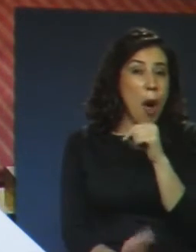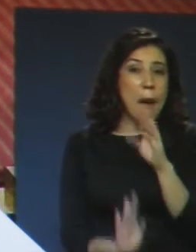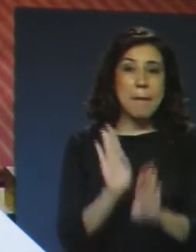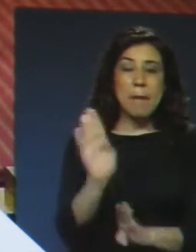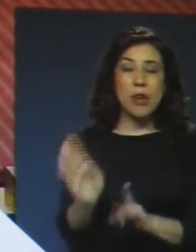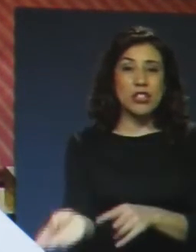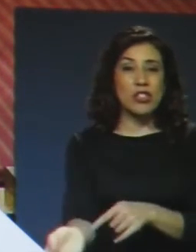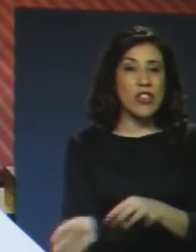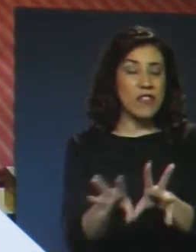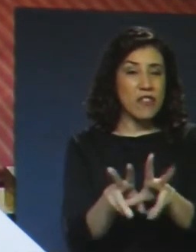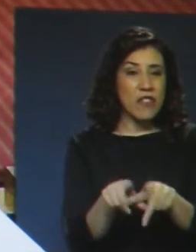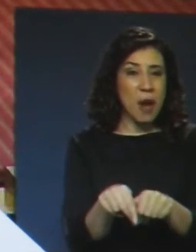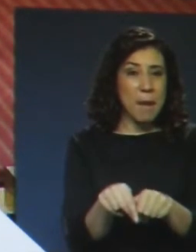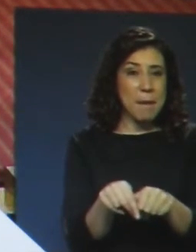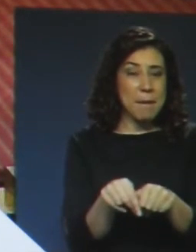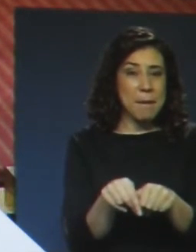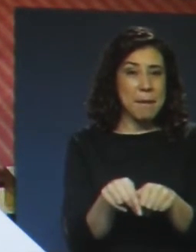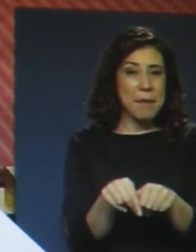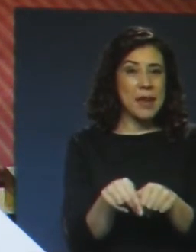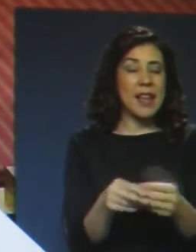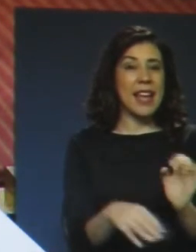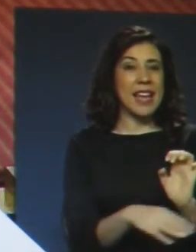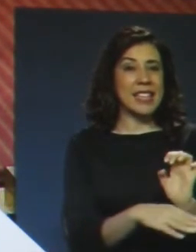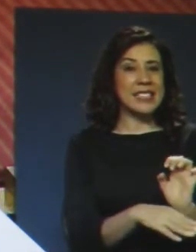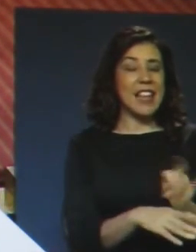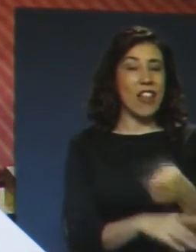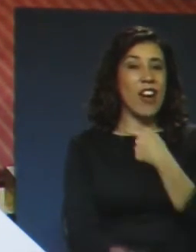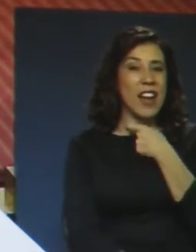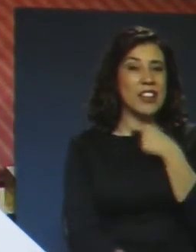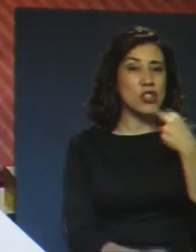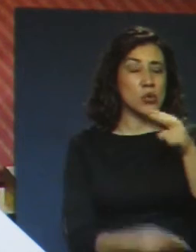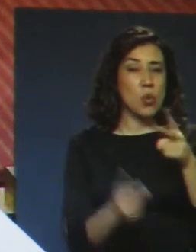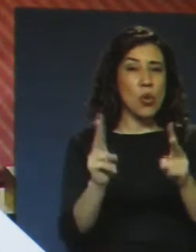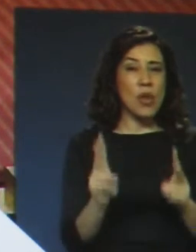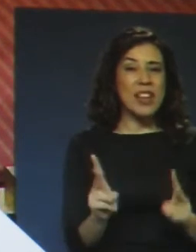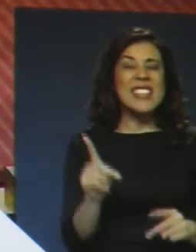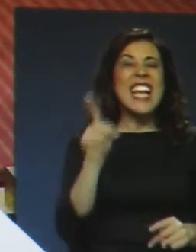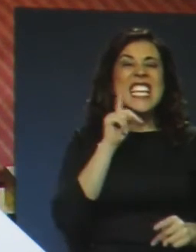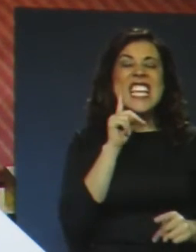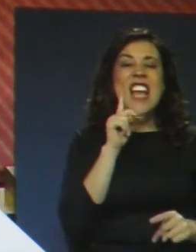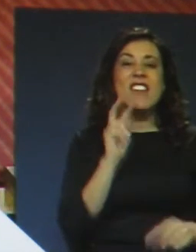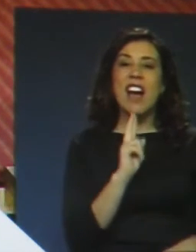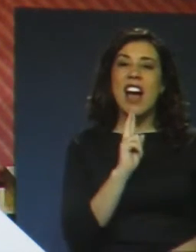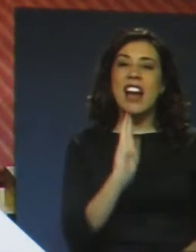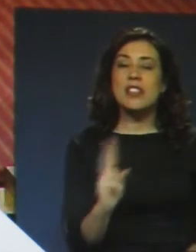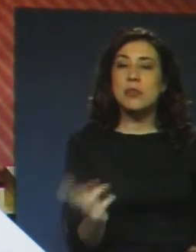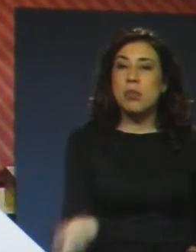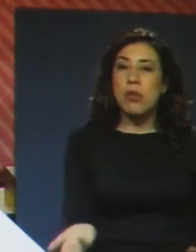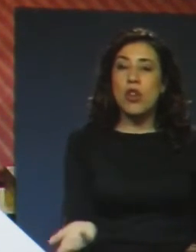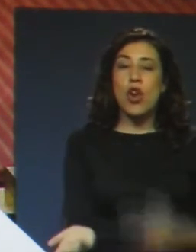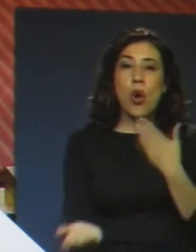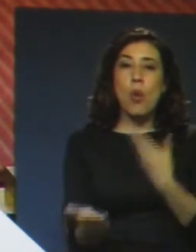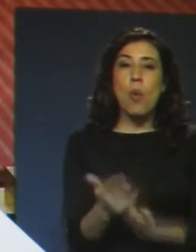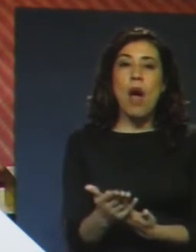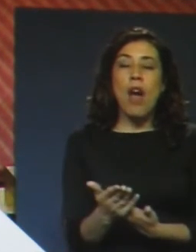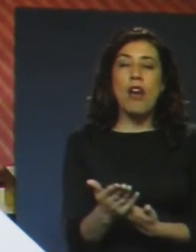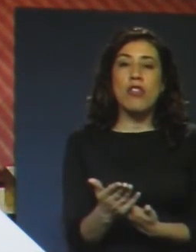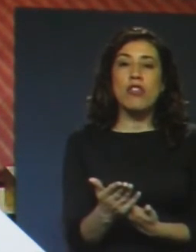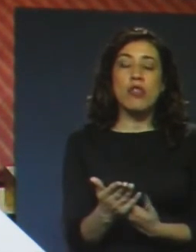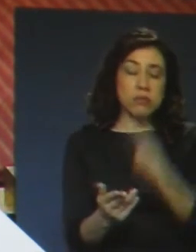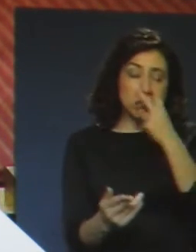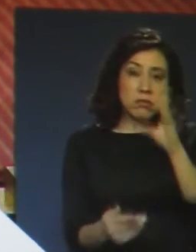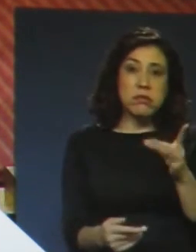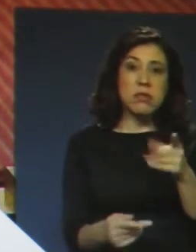protección familiar y en que es el Estado el garante de sus derechos, ¿quién responde en definitiva cuando se ha dejado de velar